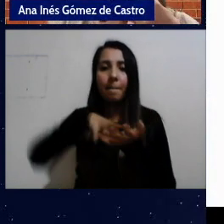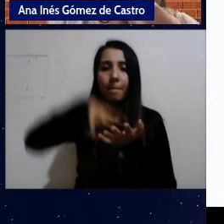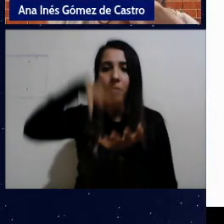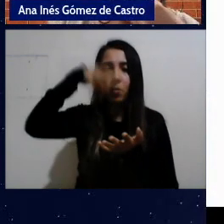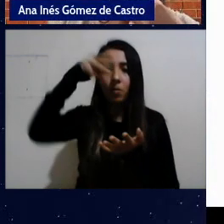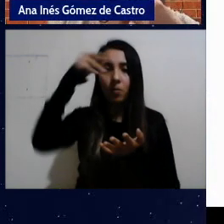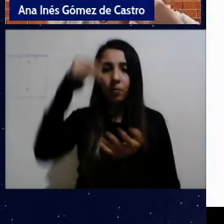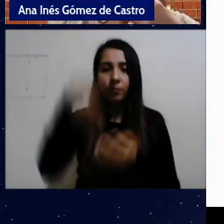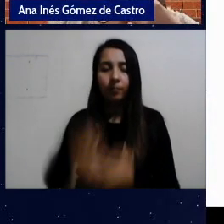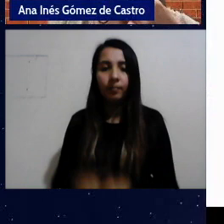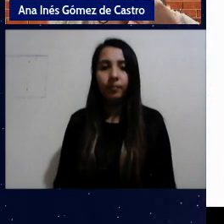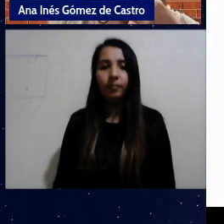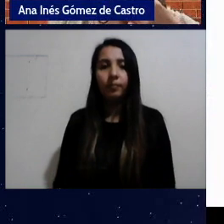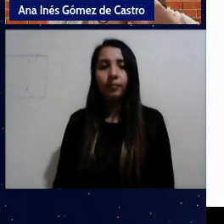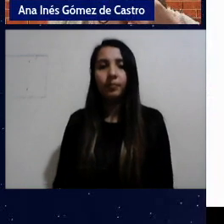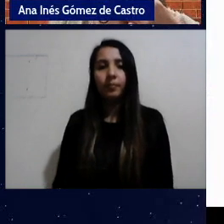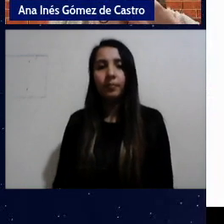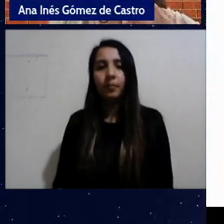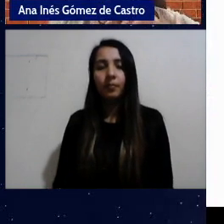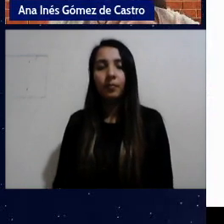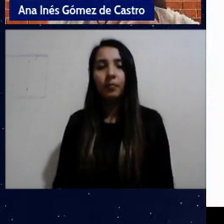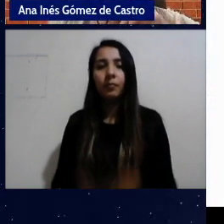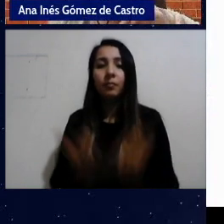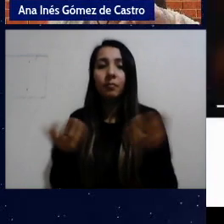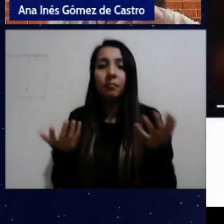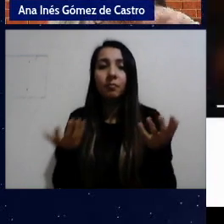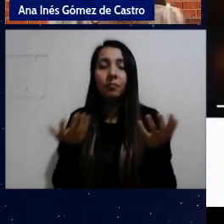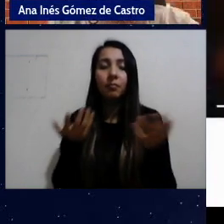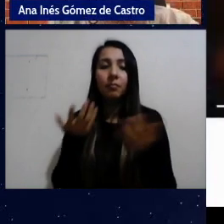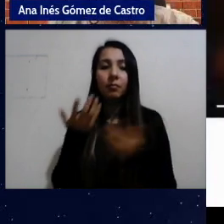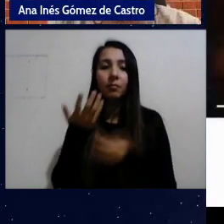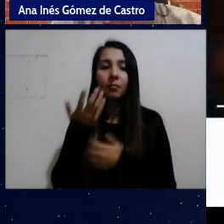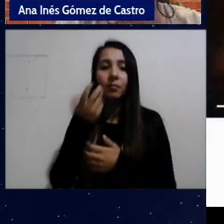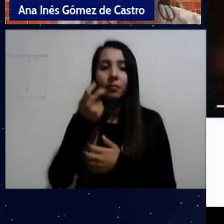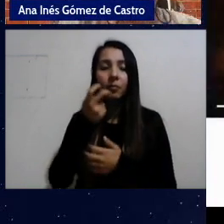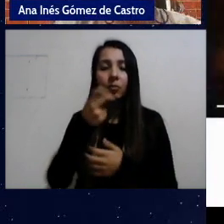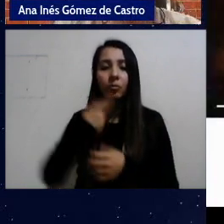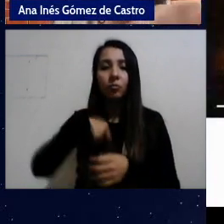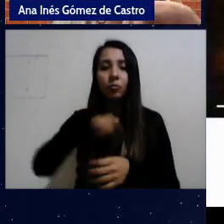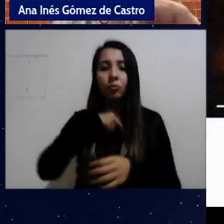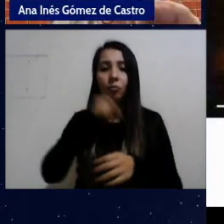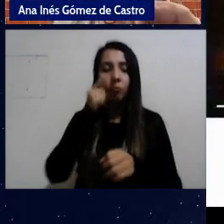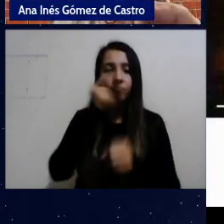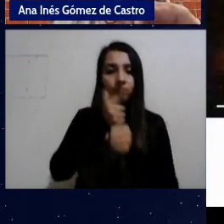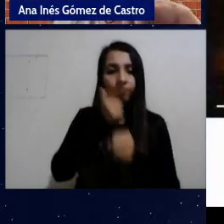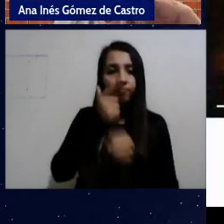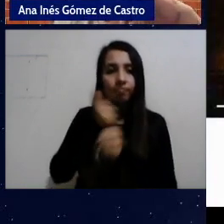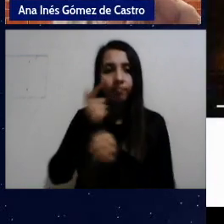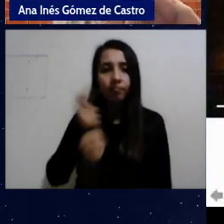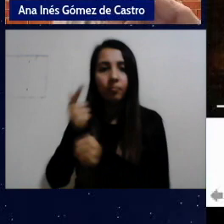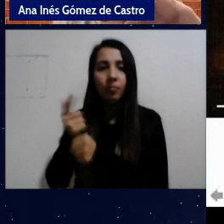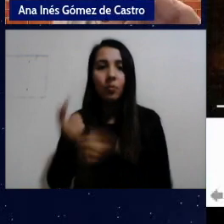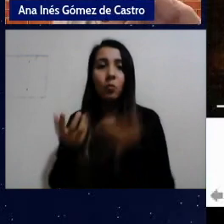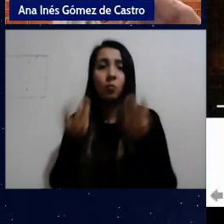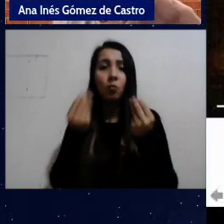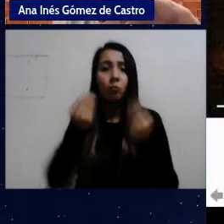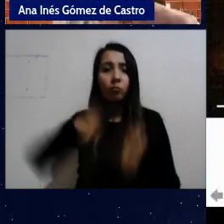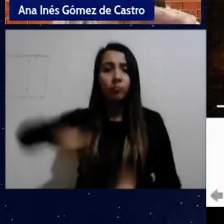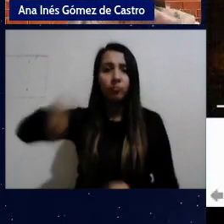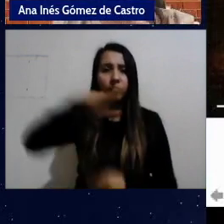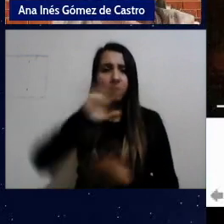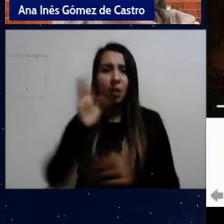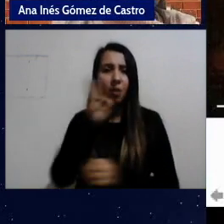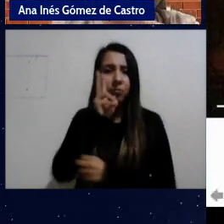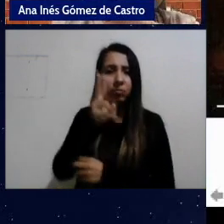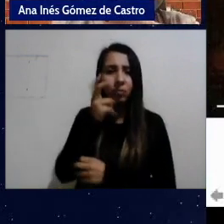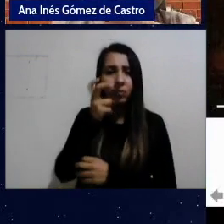Y de hecho, pues lo que hemos encontrado, probablemente muchos de vosotros hayáis visto esta imagen, que es espectacular.